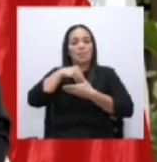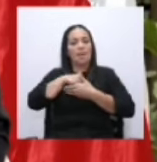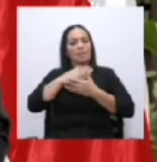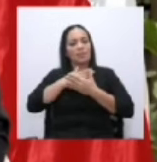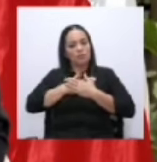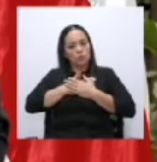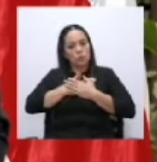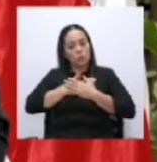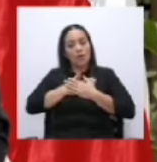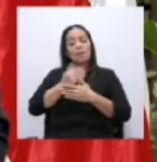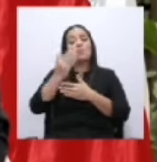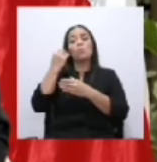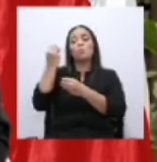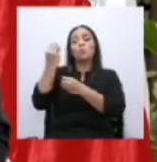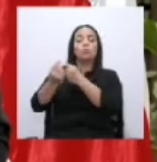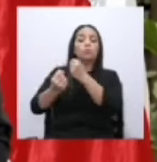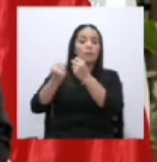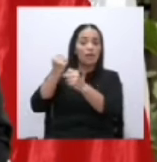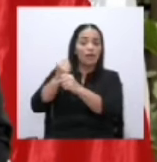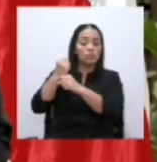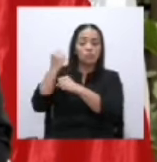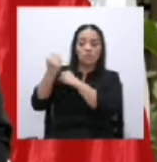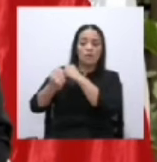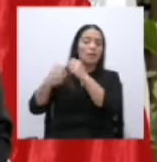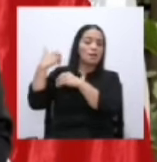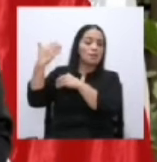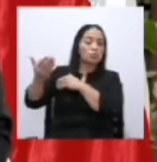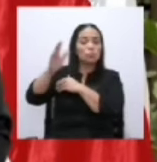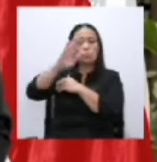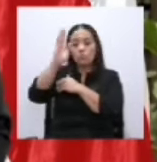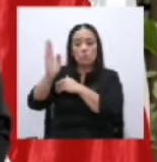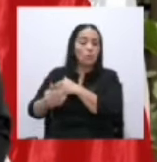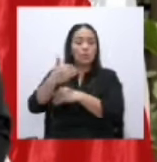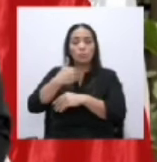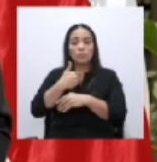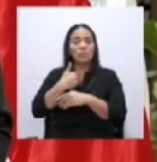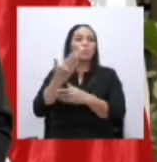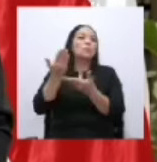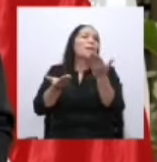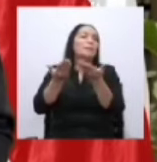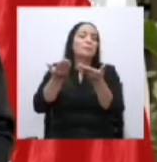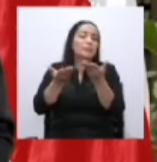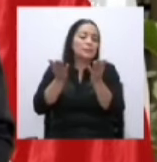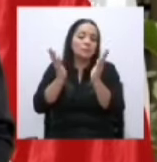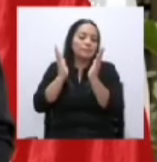porque por décadas no habíamos tenido, tal vez, yo no sé, desde